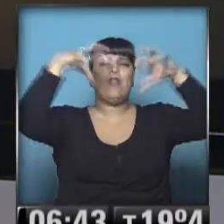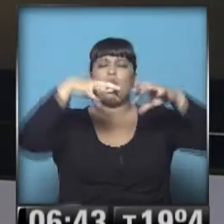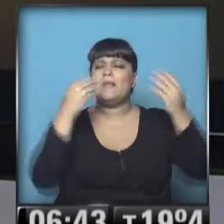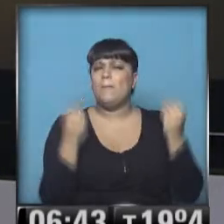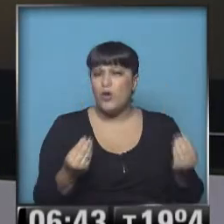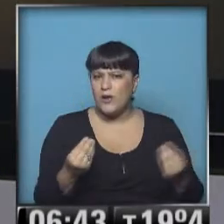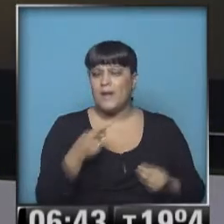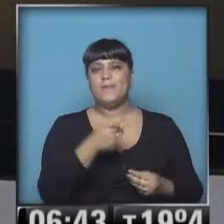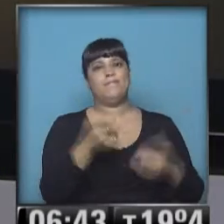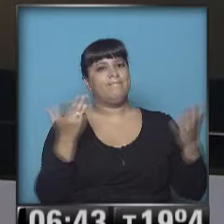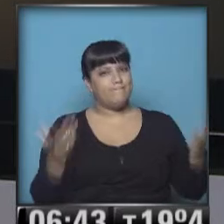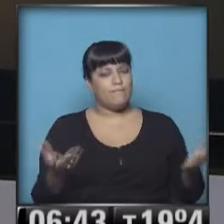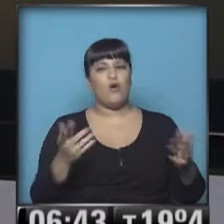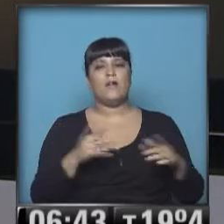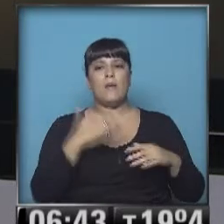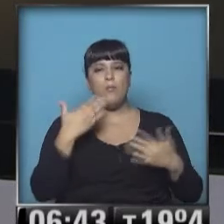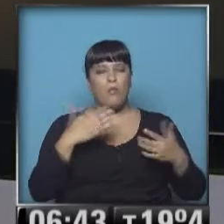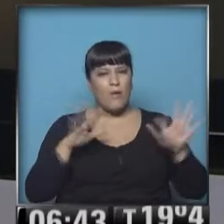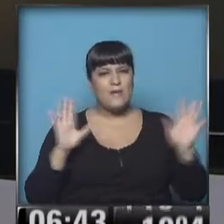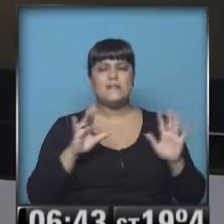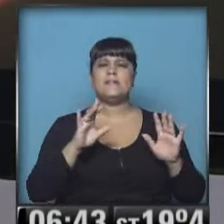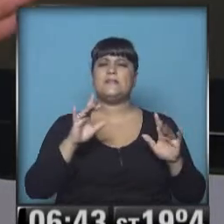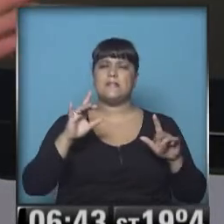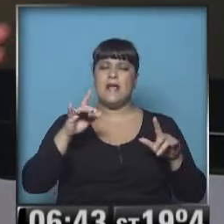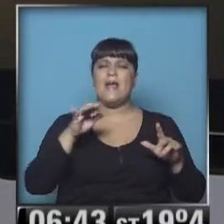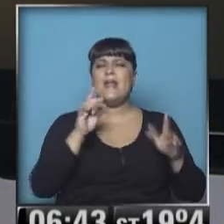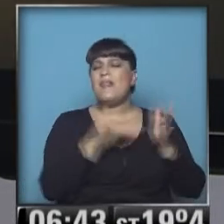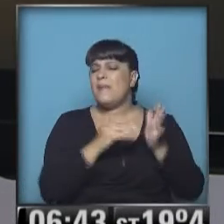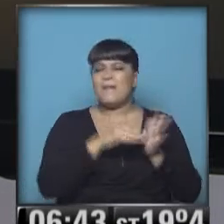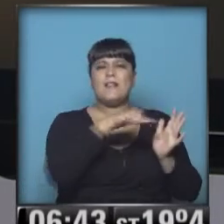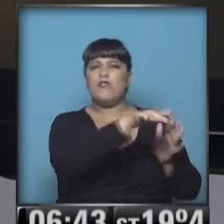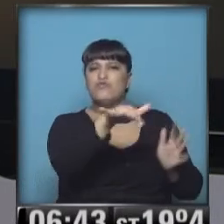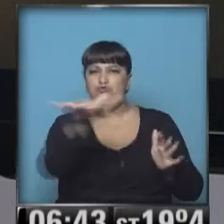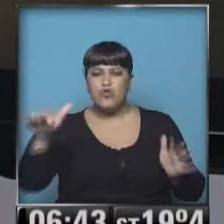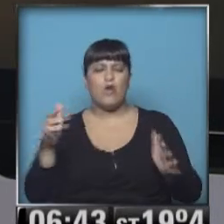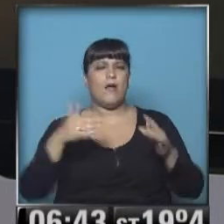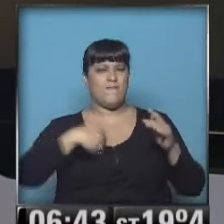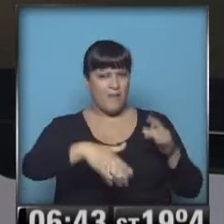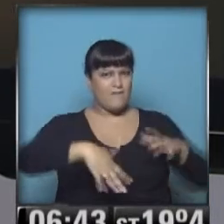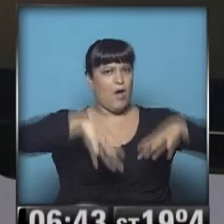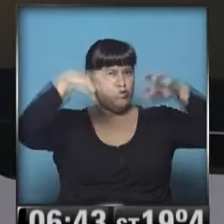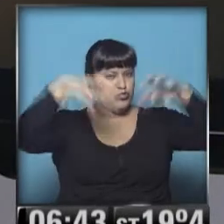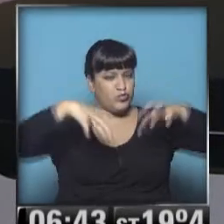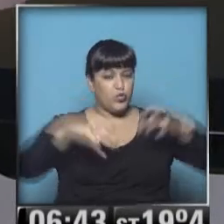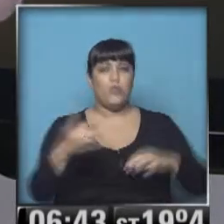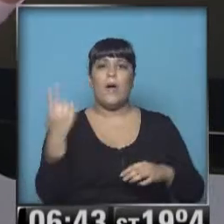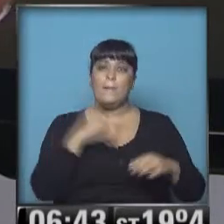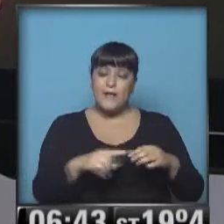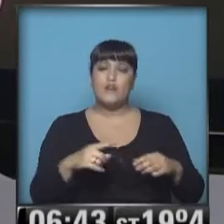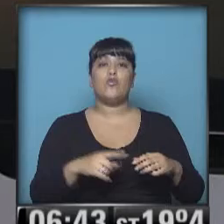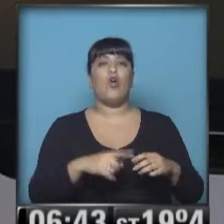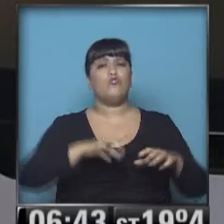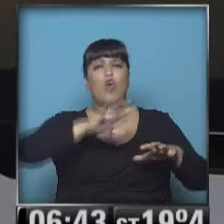¿Por qué? Porque de manera muy, pero muy aislada en esta zona van a producirse tormentas, pero no es que va a estar